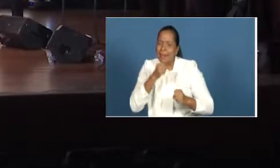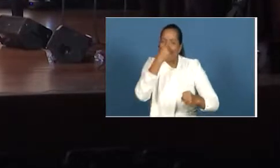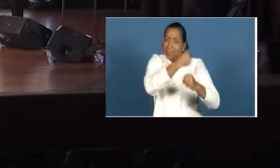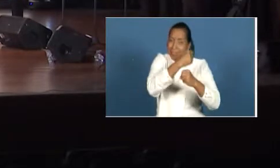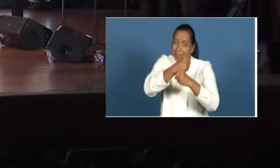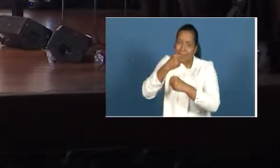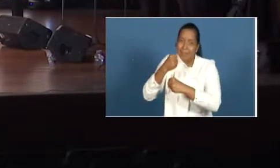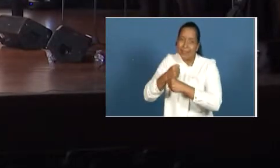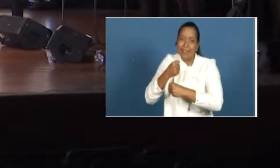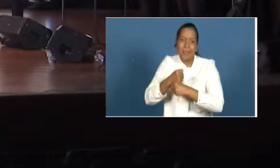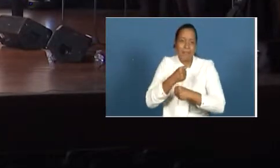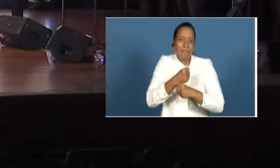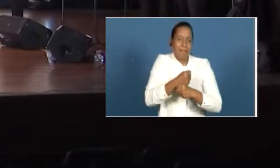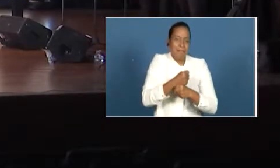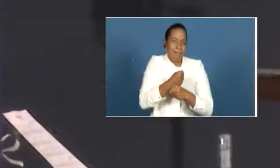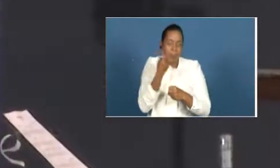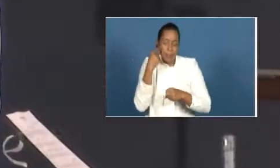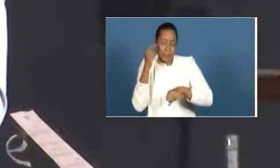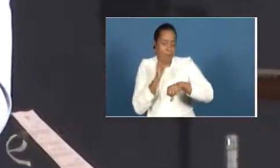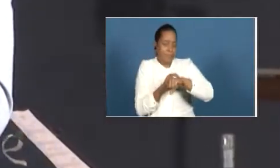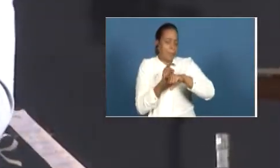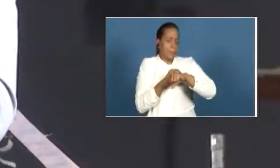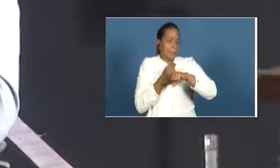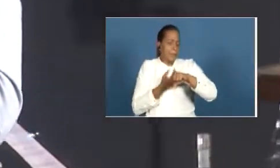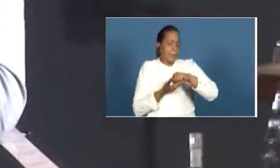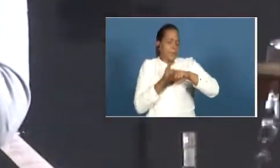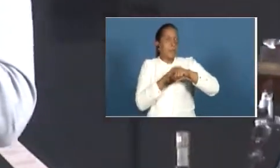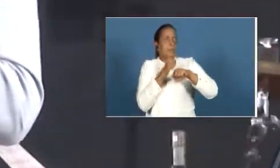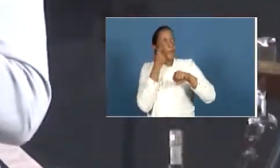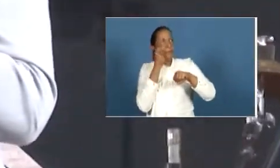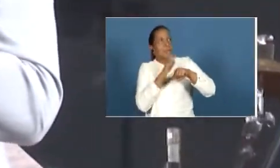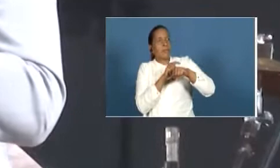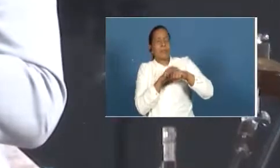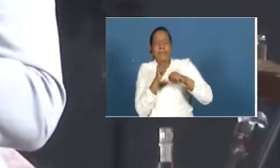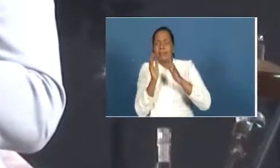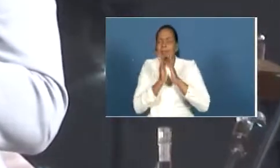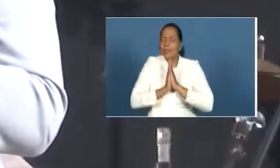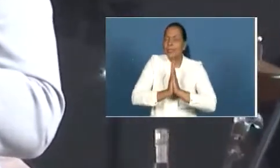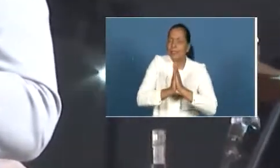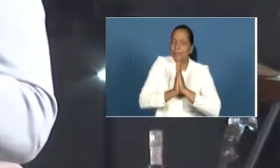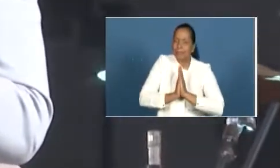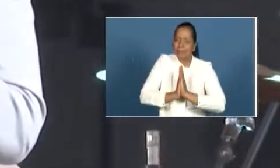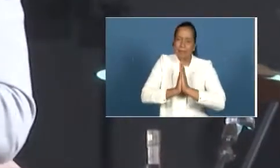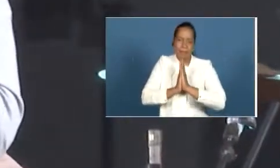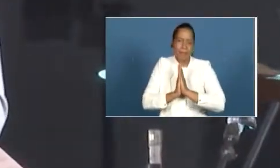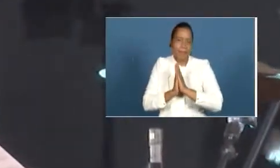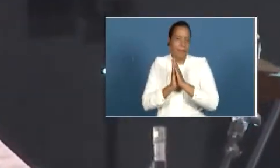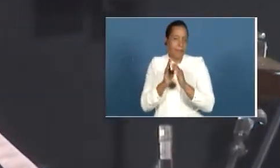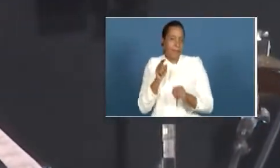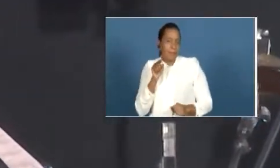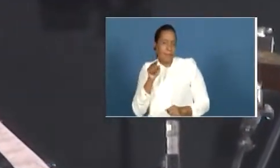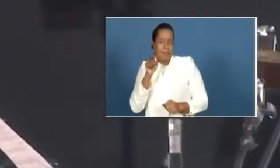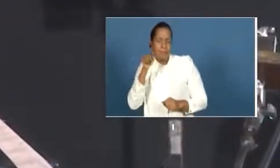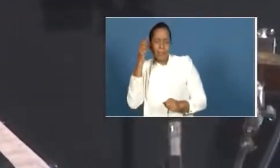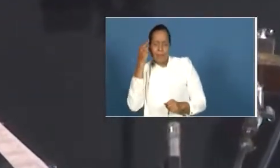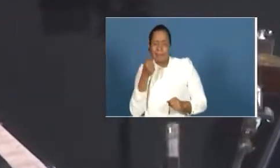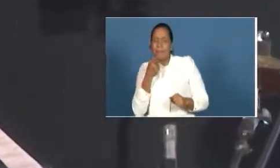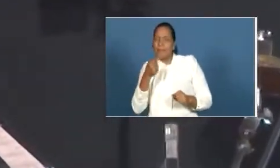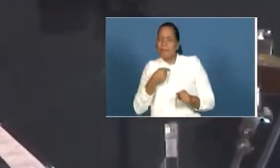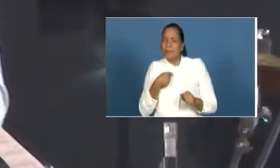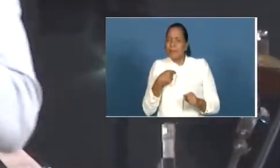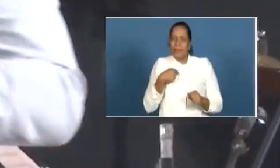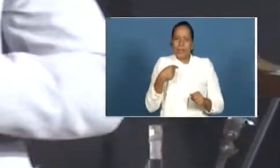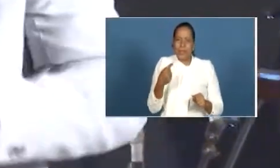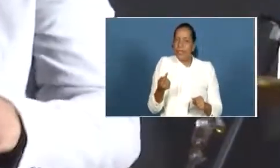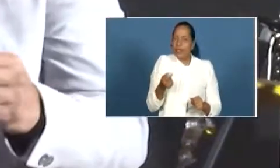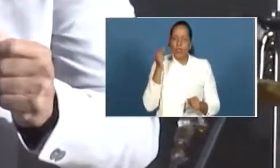oficina. Hoy a las tantas quiero dormirme. Convénceme que no hay rutina. Dime que la luna es